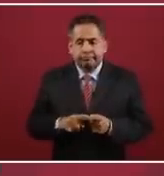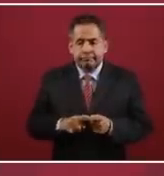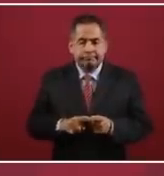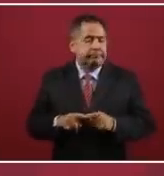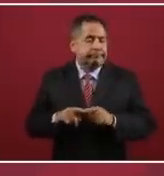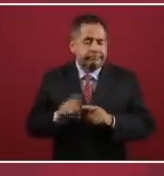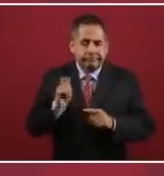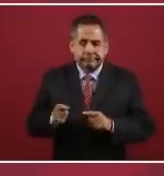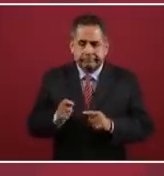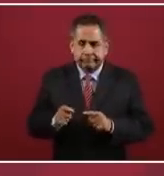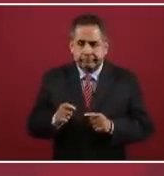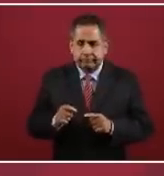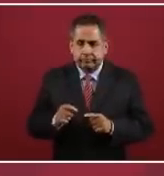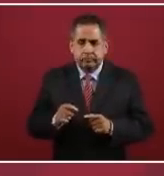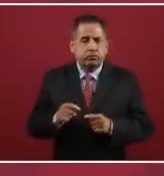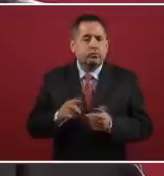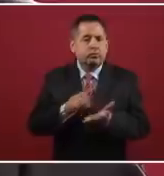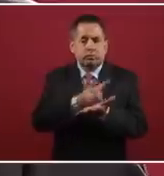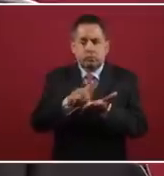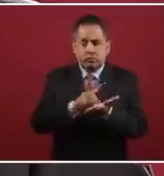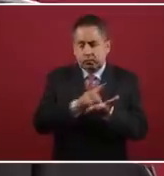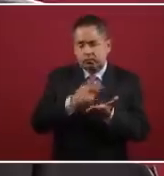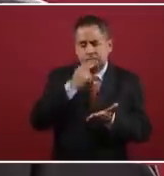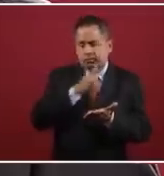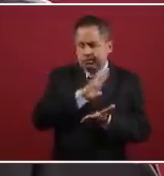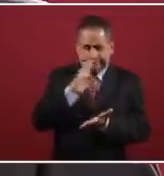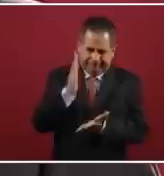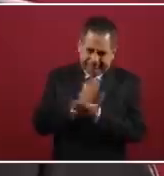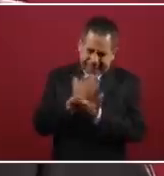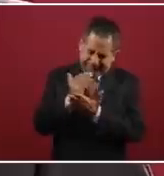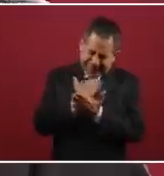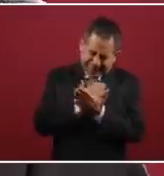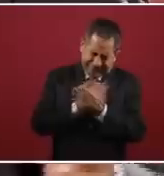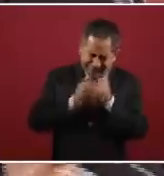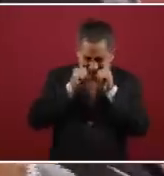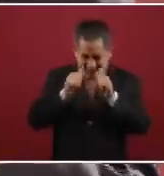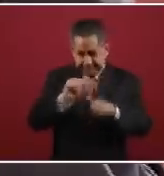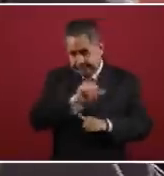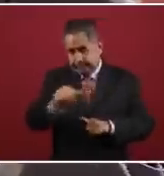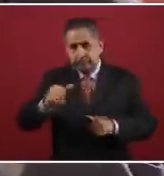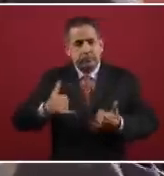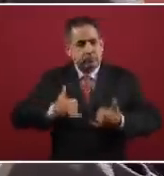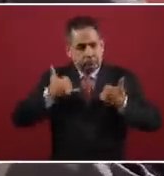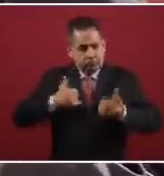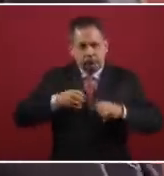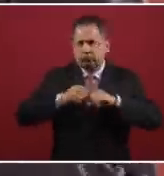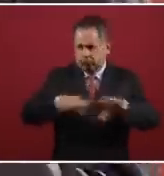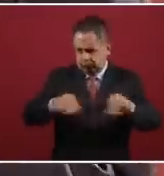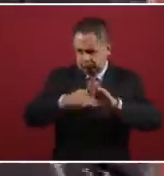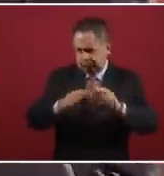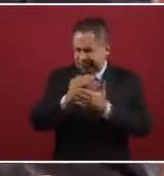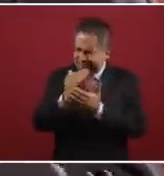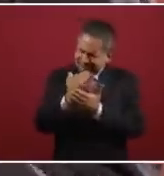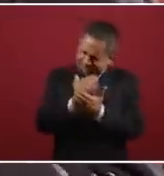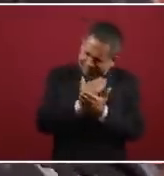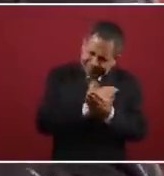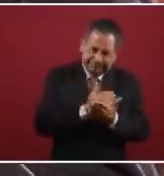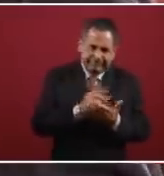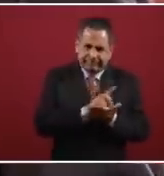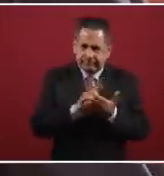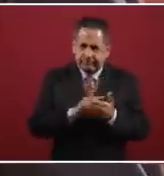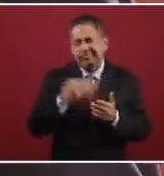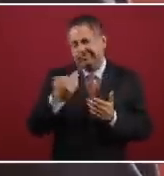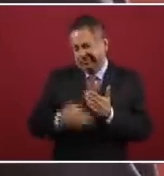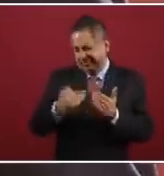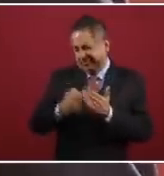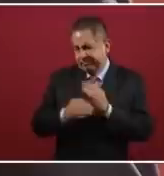detener y disminuir el consumo de drogas dirigida a los jóvenes. Esa ya la iniciamos, pero todavía nos falta